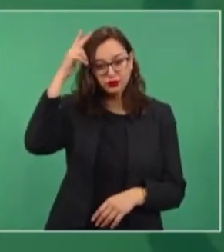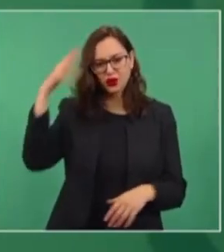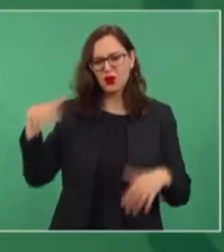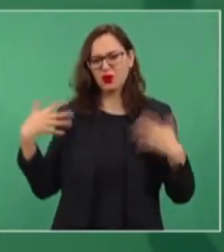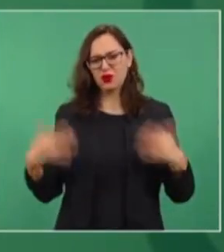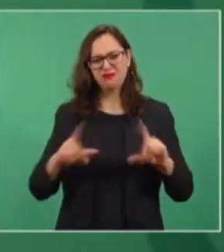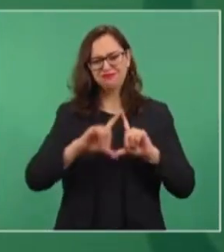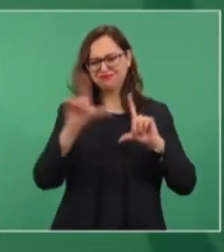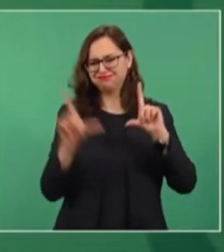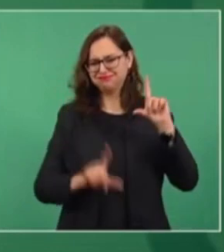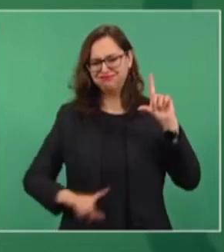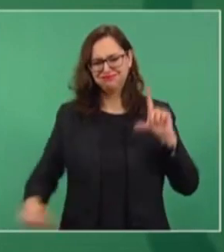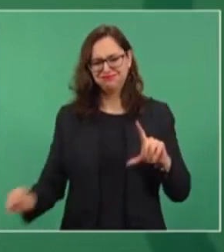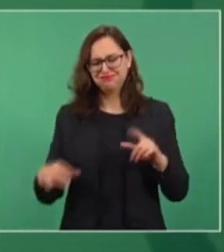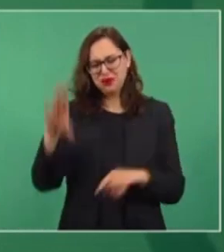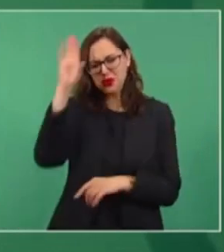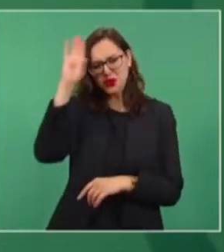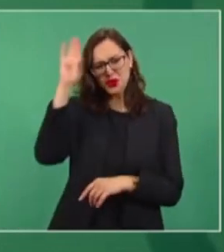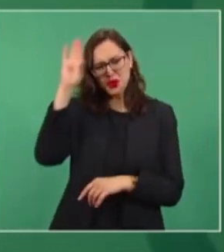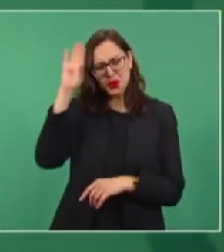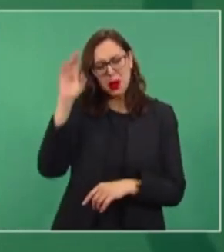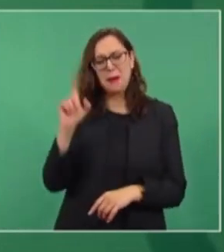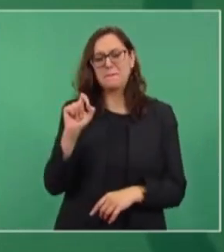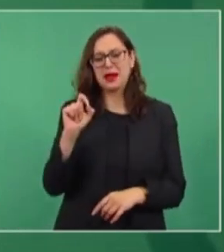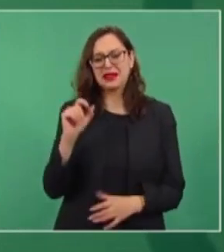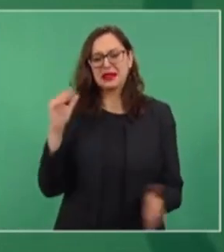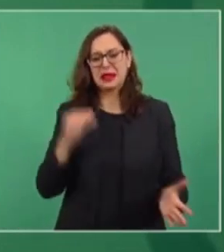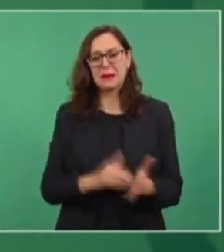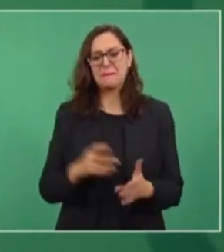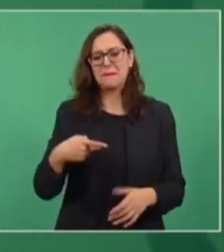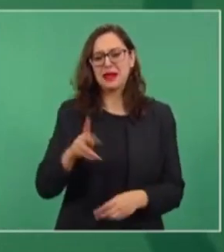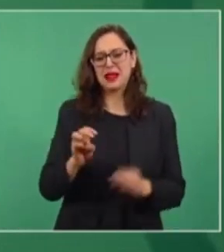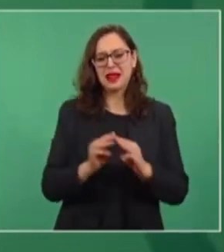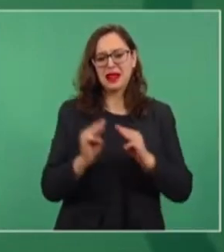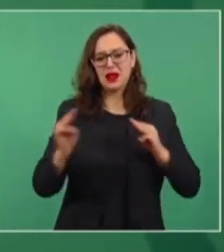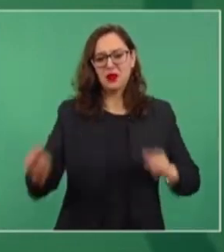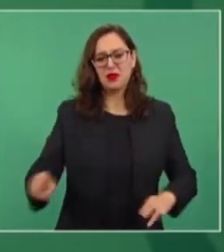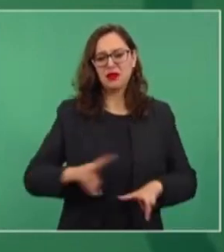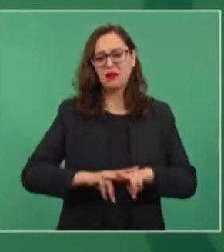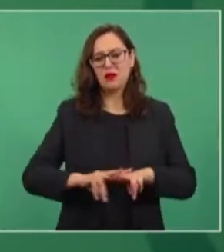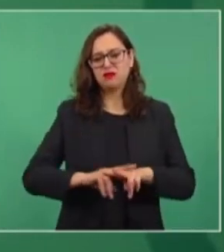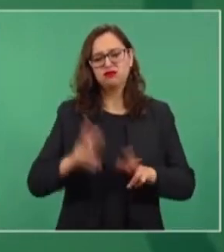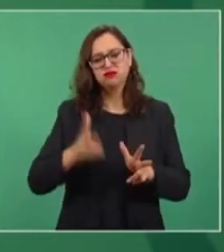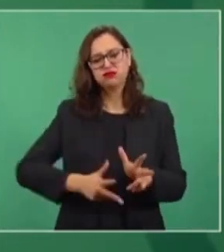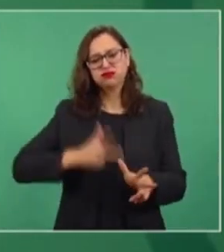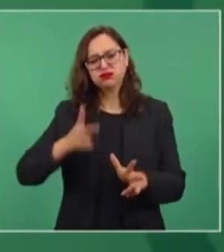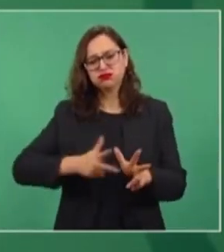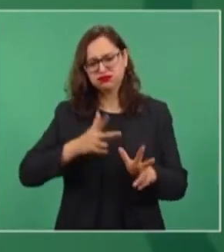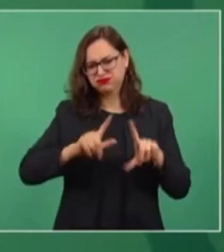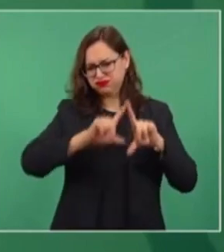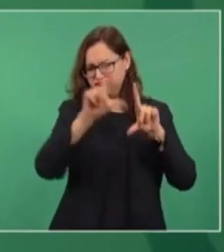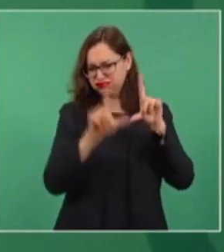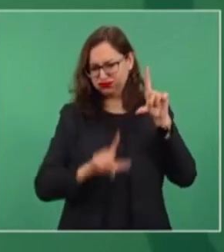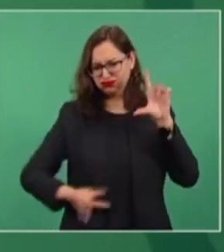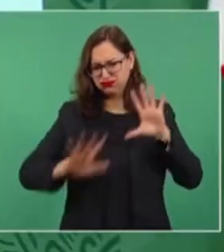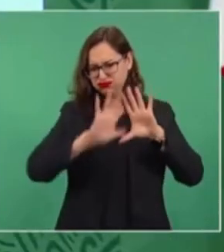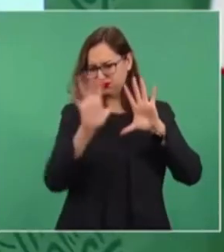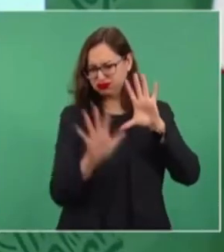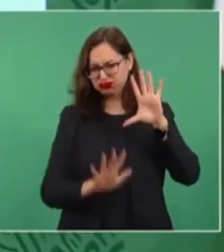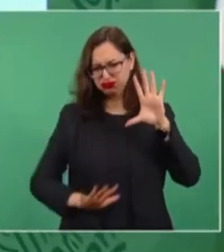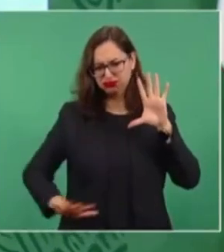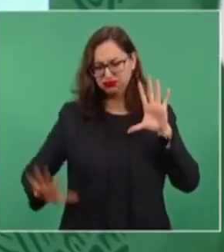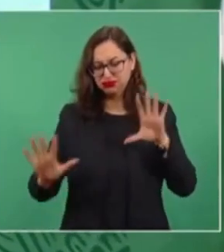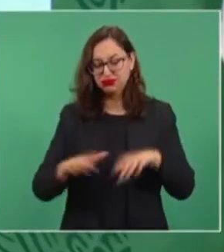comunicó todo el país, más de 20,000 kilómetros de vías férreas, y se